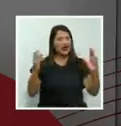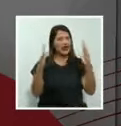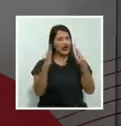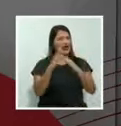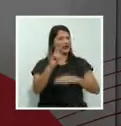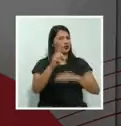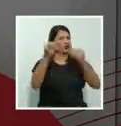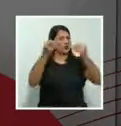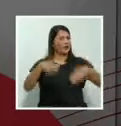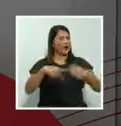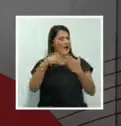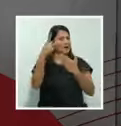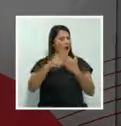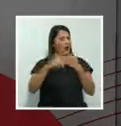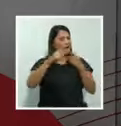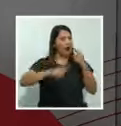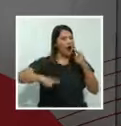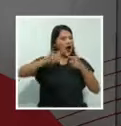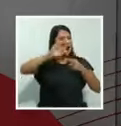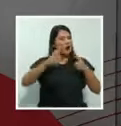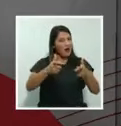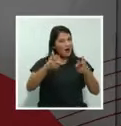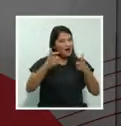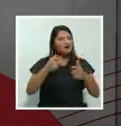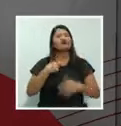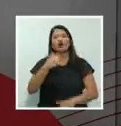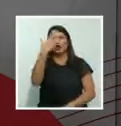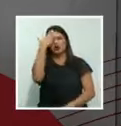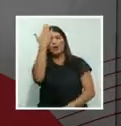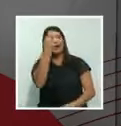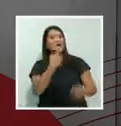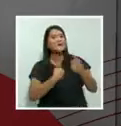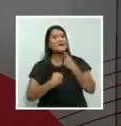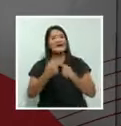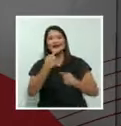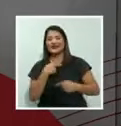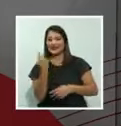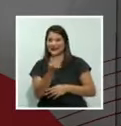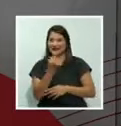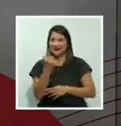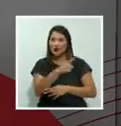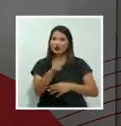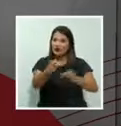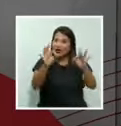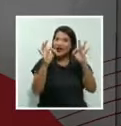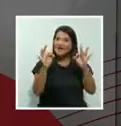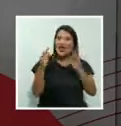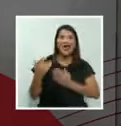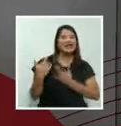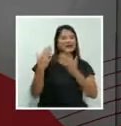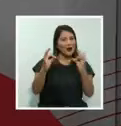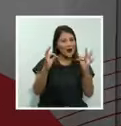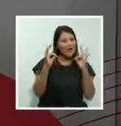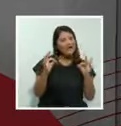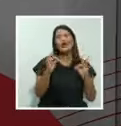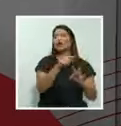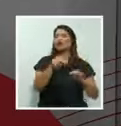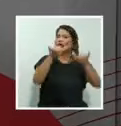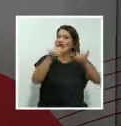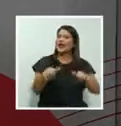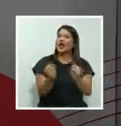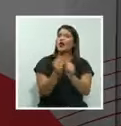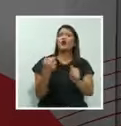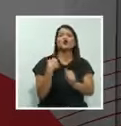la Rueda de la Fortuna, lo sé porque me lo dicen constantemente. Así que, ¿cómo están? Espero que muy bien. Quédense con nosotros, hoy la vamos a